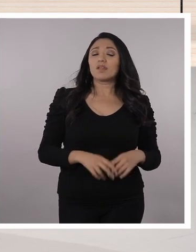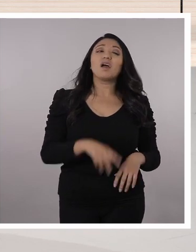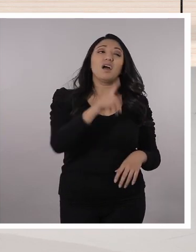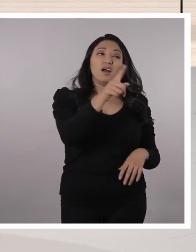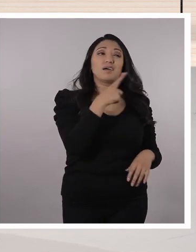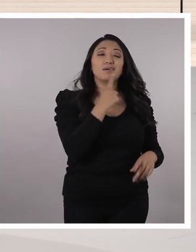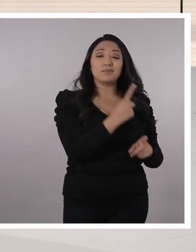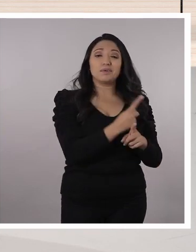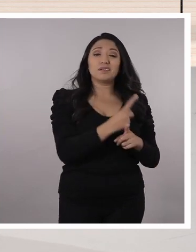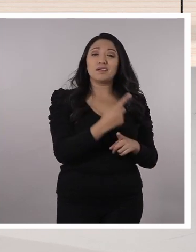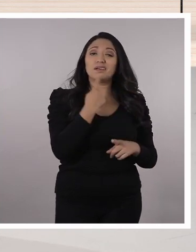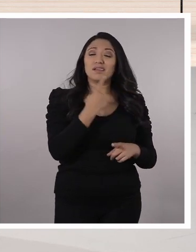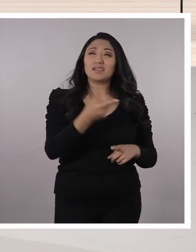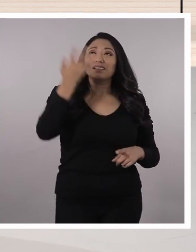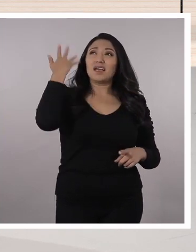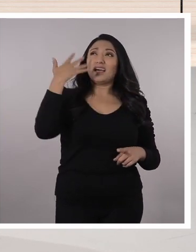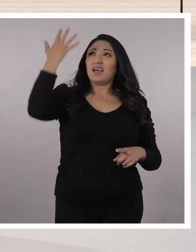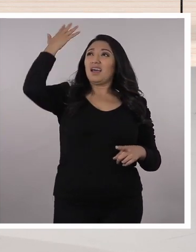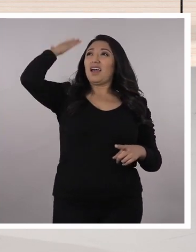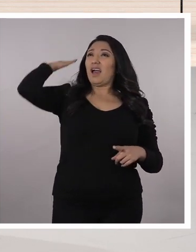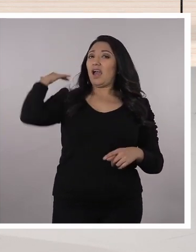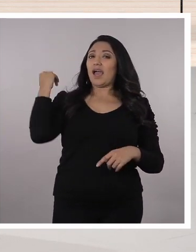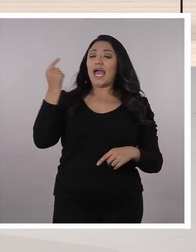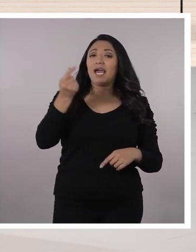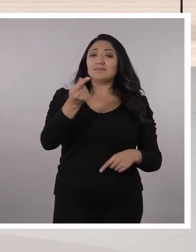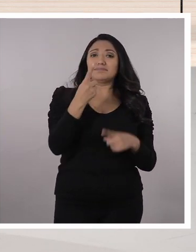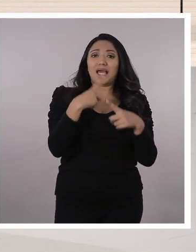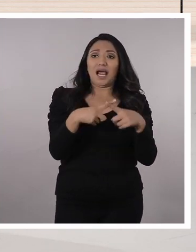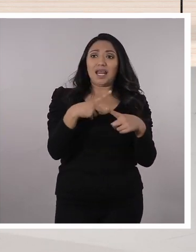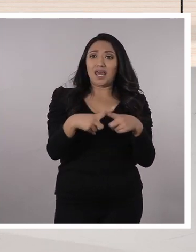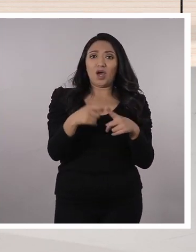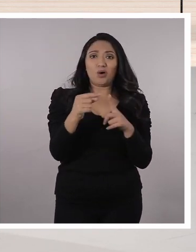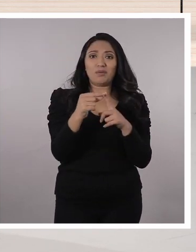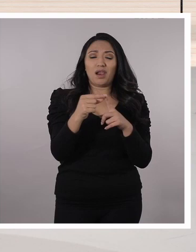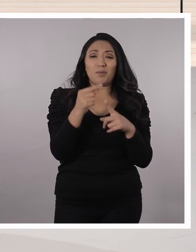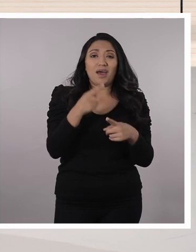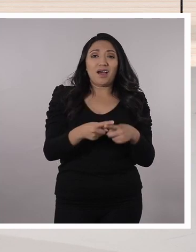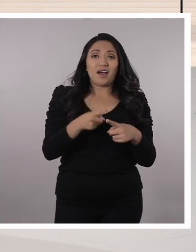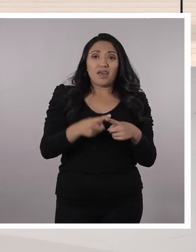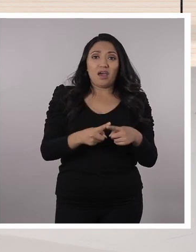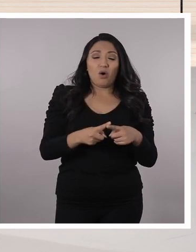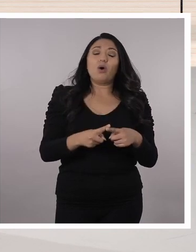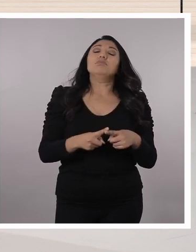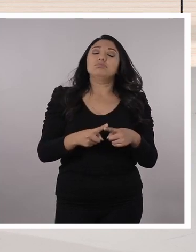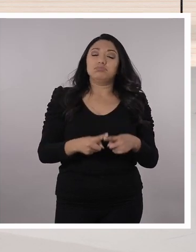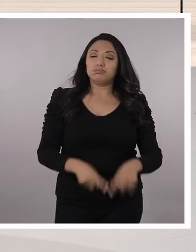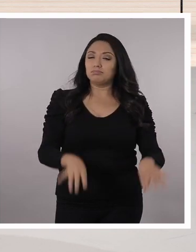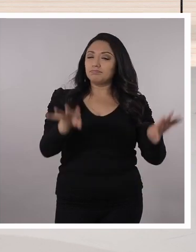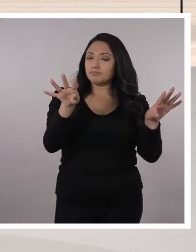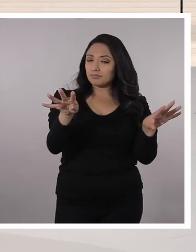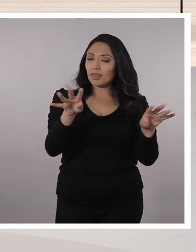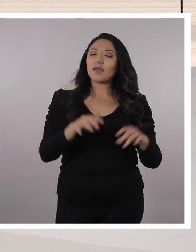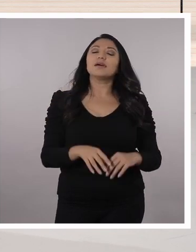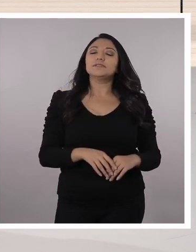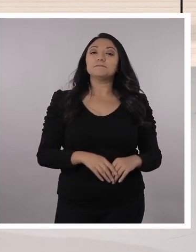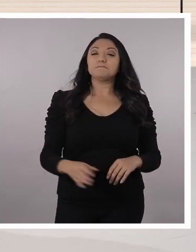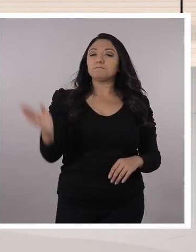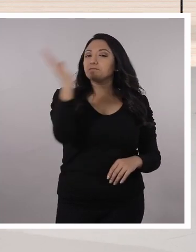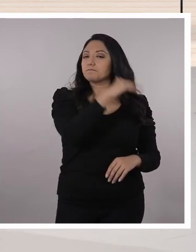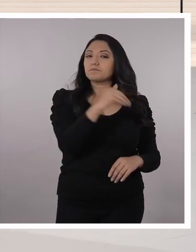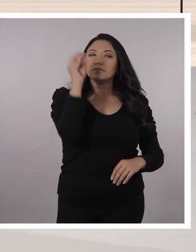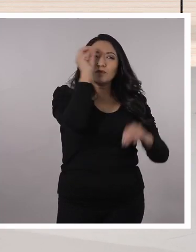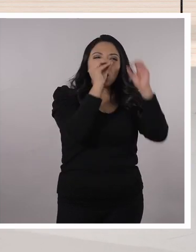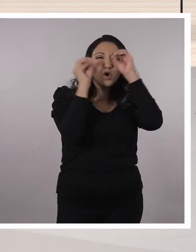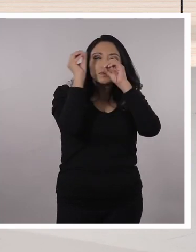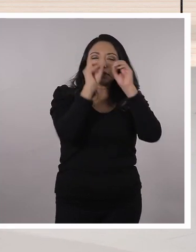Sí, profe, yo justo escuché que Webster dijo que tiene origen en palabras griegas. Exacto, en palabras griegas. Así que quiero